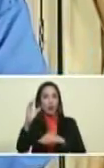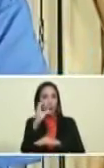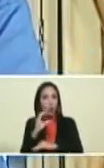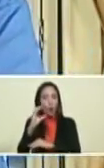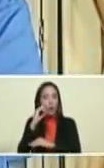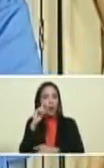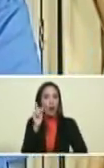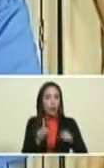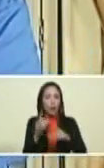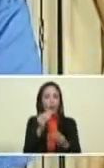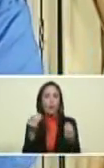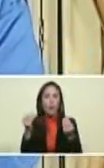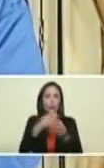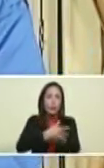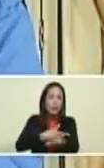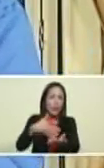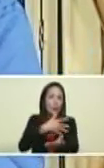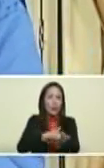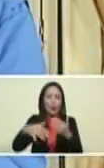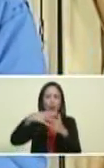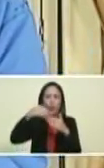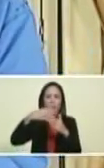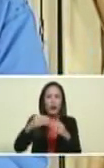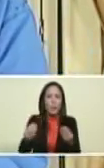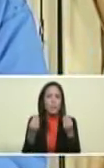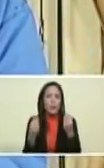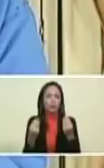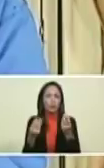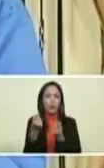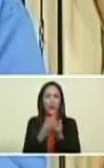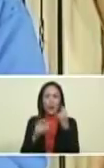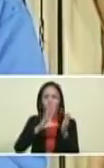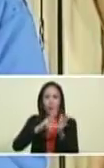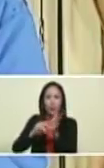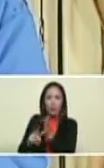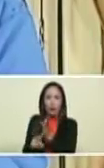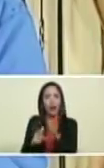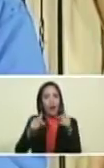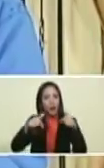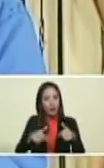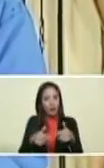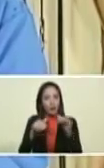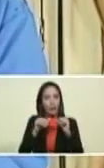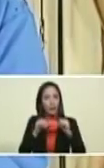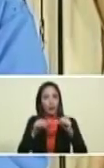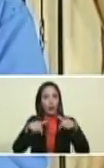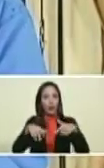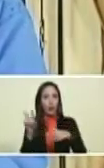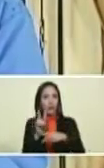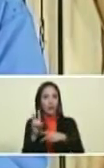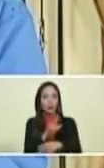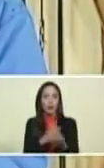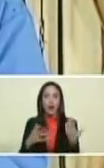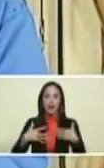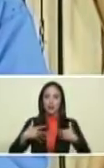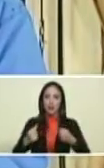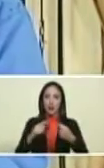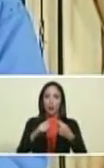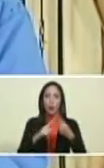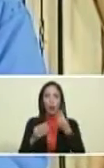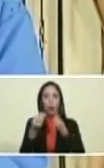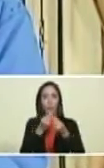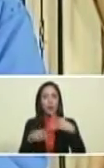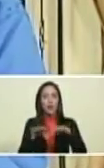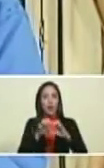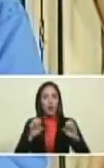dinero de miles de millones de dólares, miles, venga a convertirse en Venezuela, en salud, en alimento,